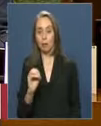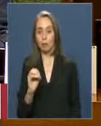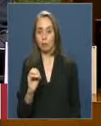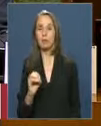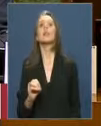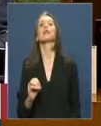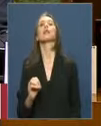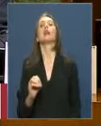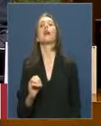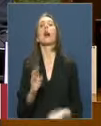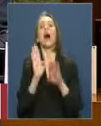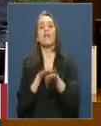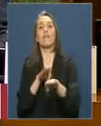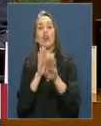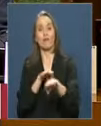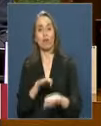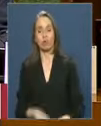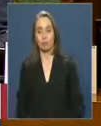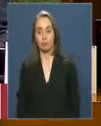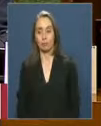A favor. A favor.